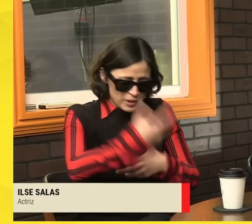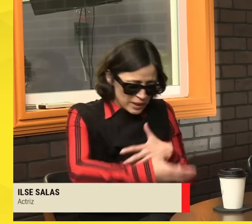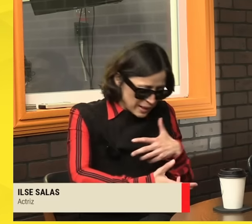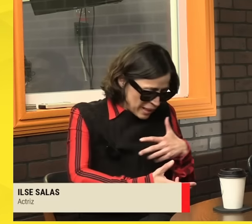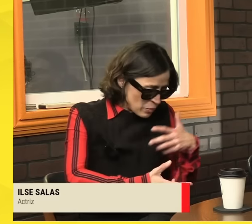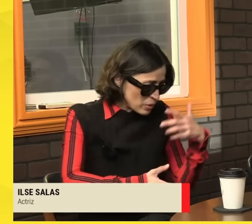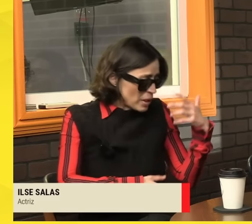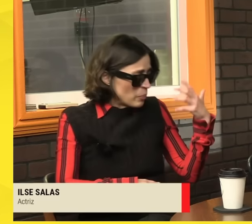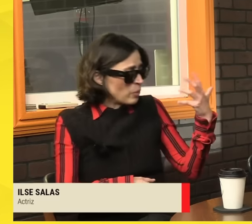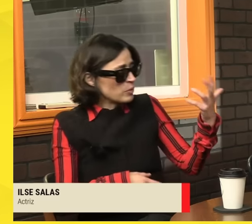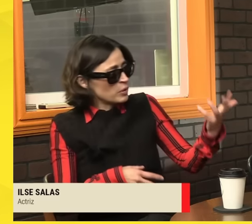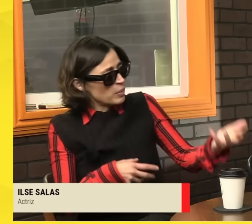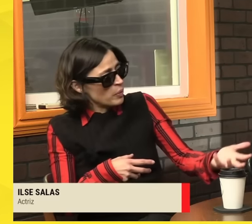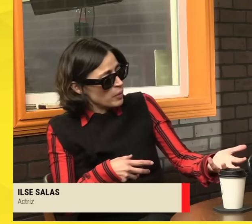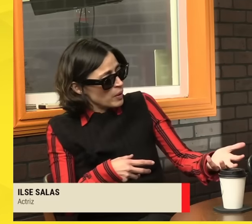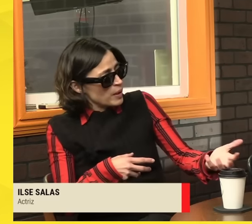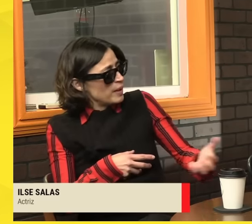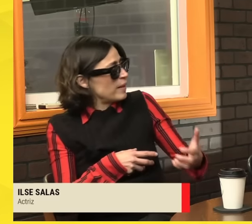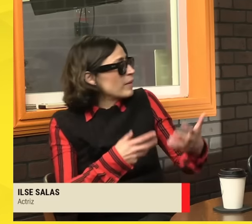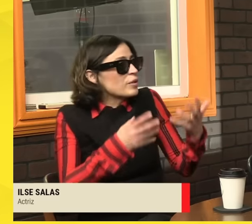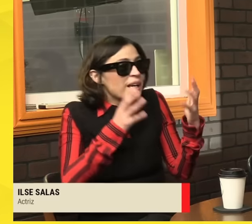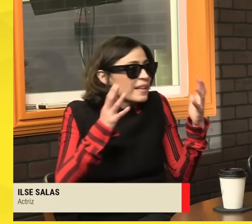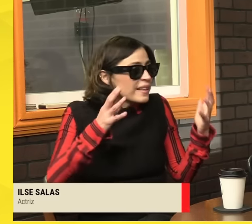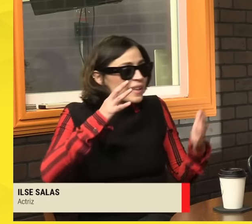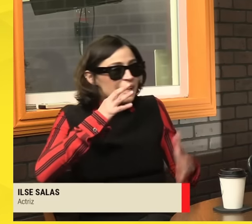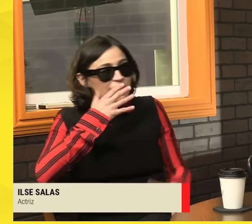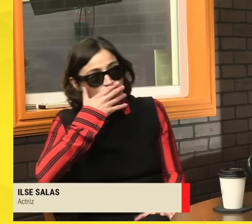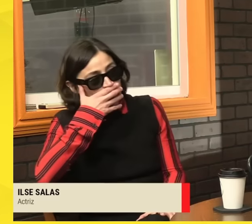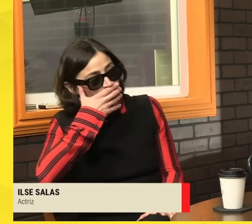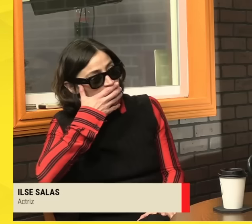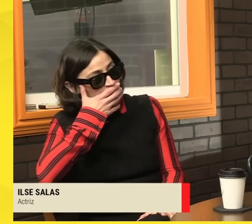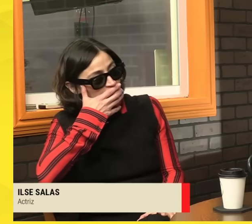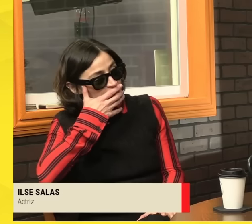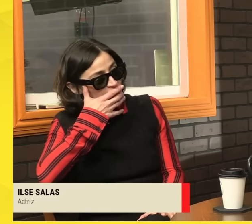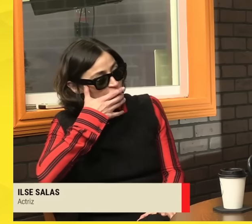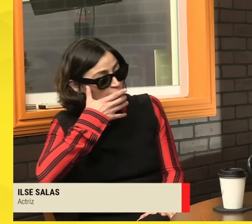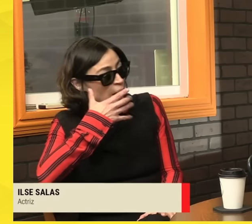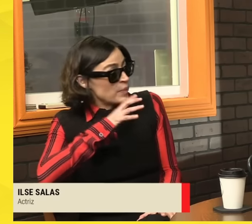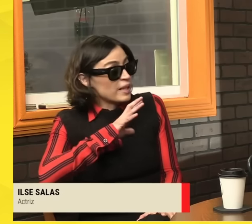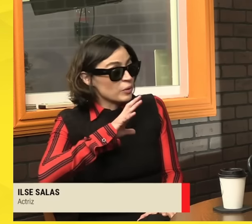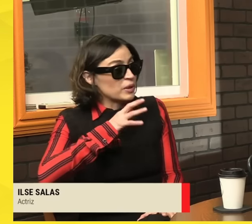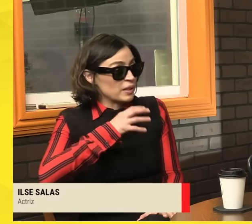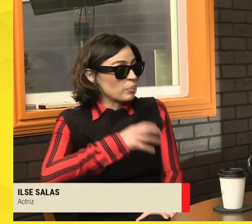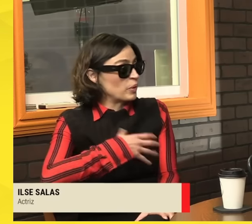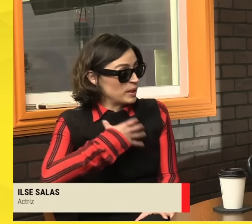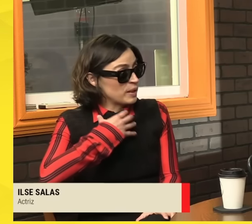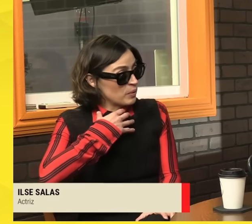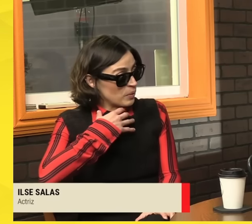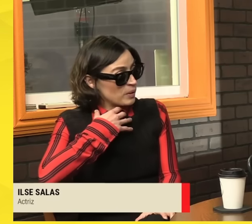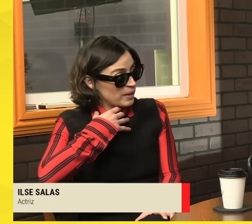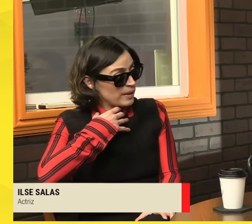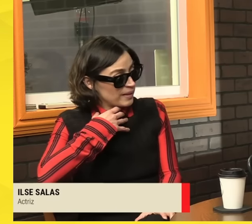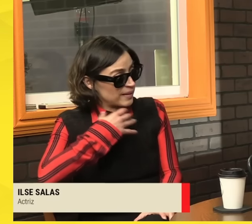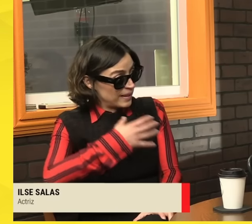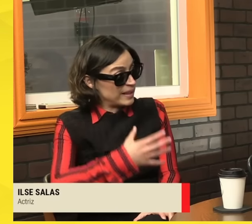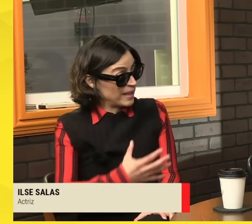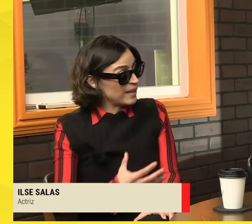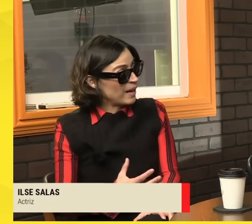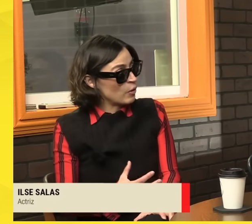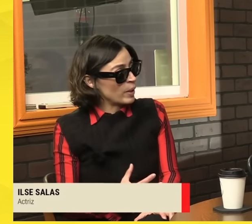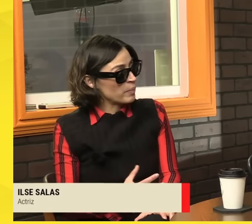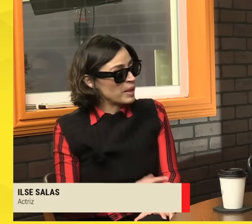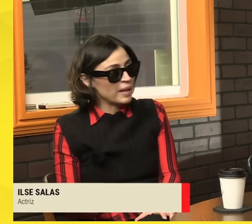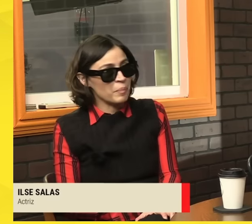mismo tiempo los criticamos pero al mismo tiempo o sea es a mí el contenido político que